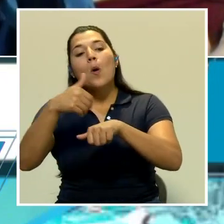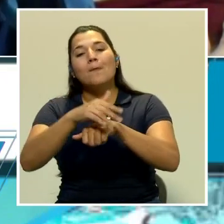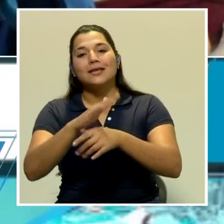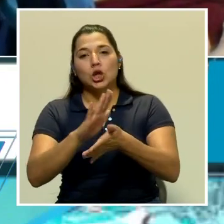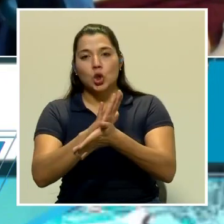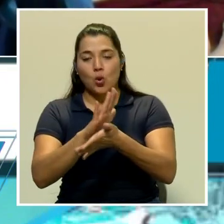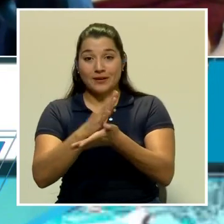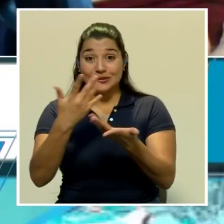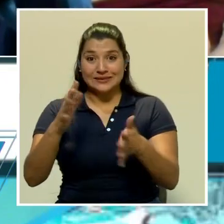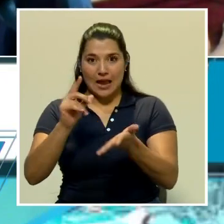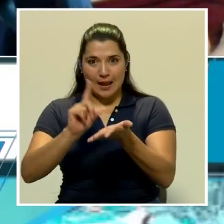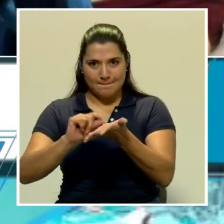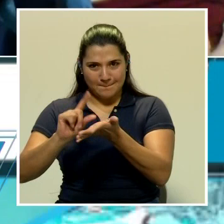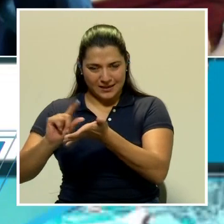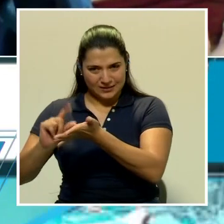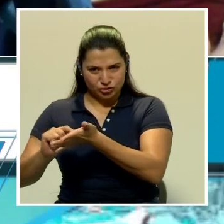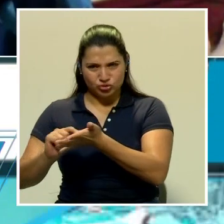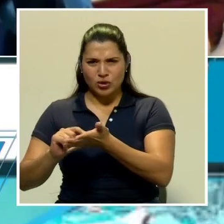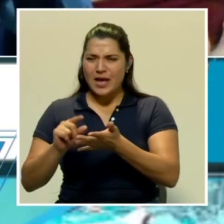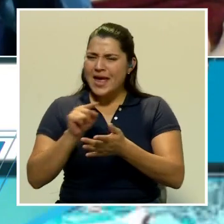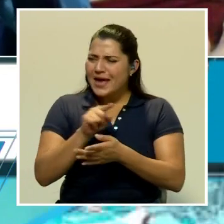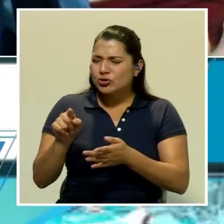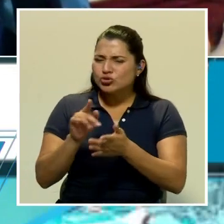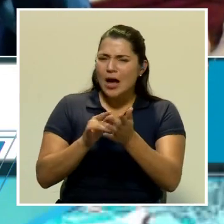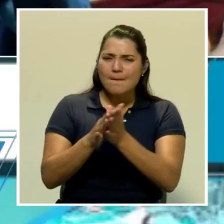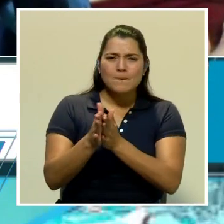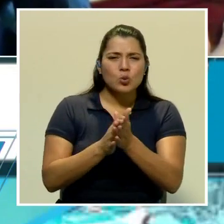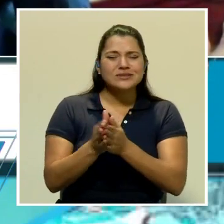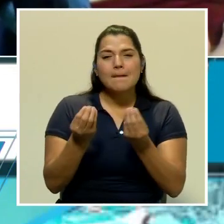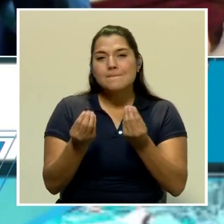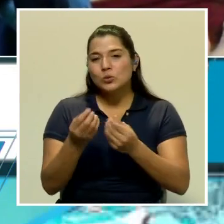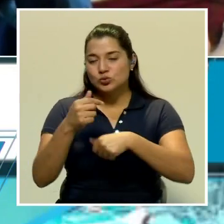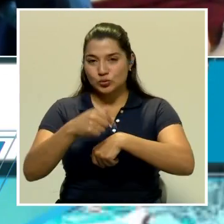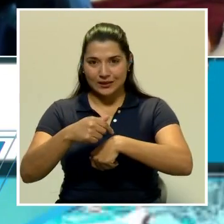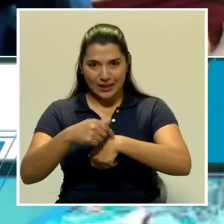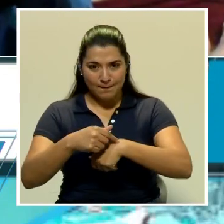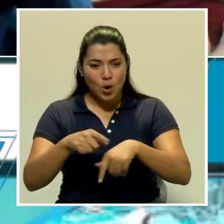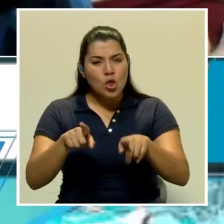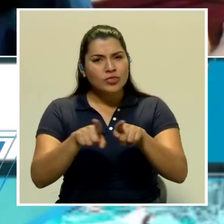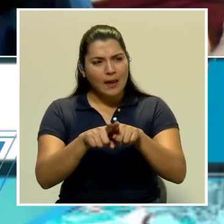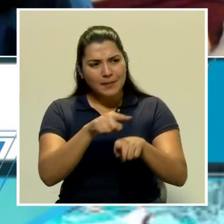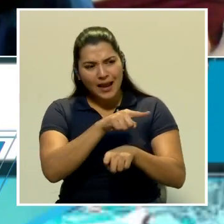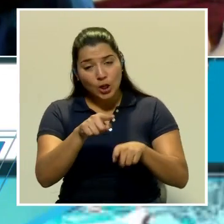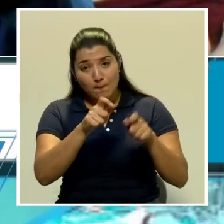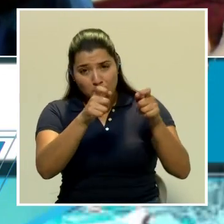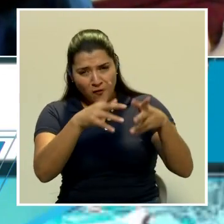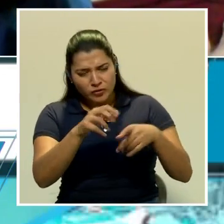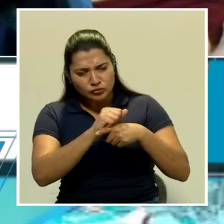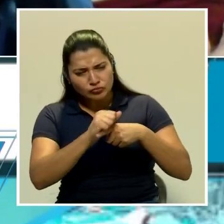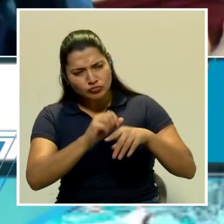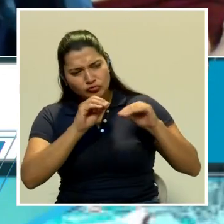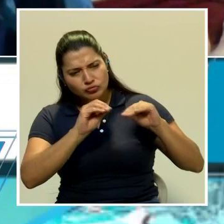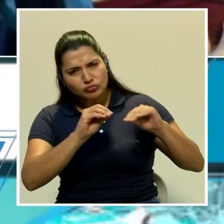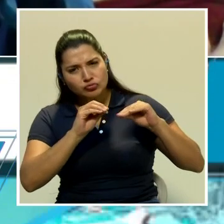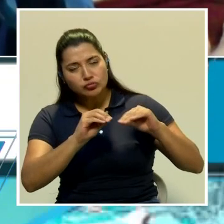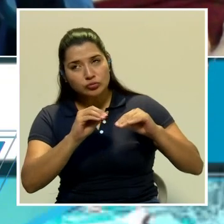se ha aprovechado muchísimo en todos estos procesos, también en diferentes capacitaciones. Hemos